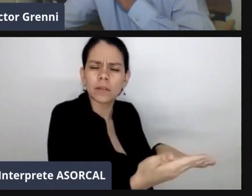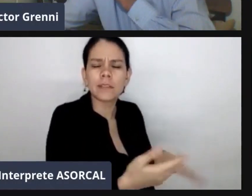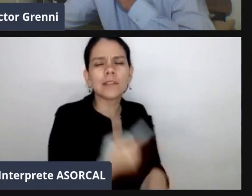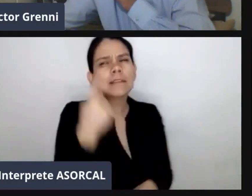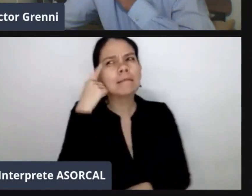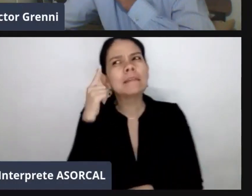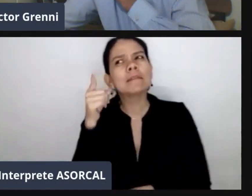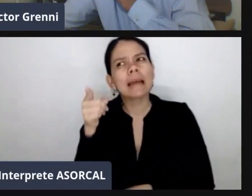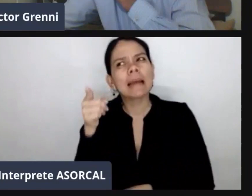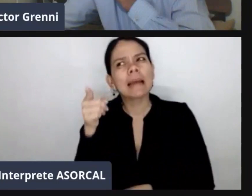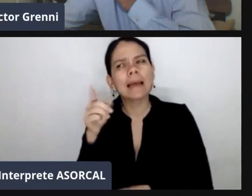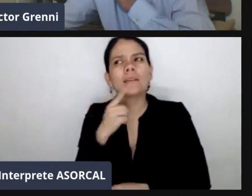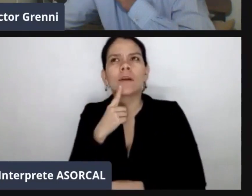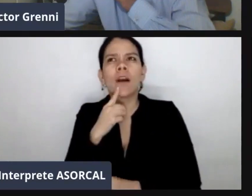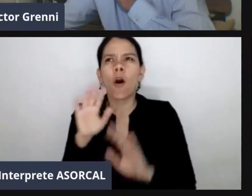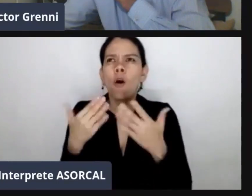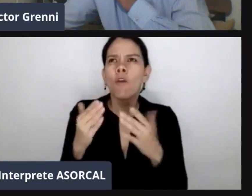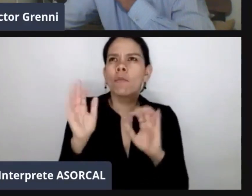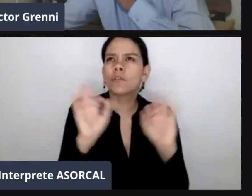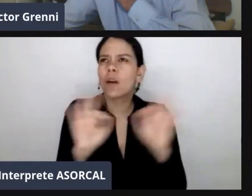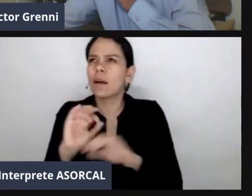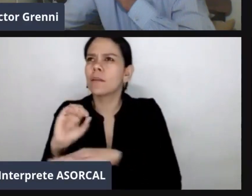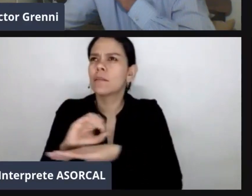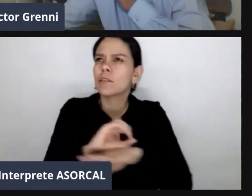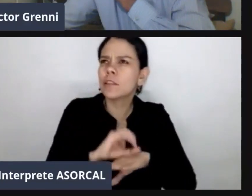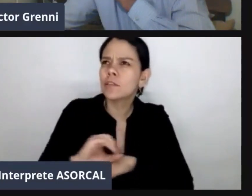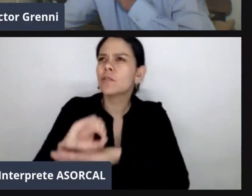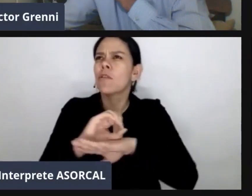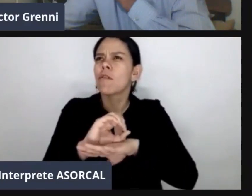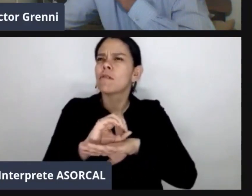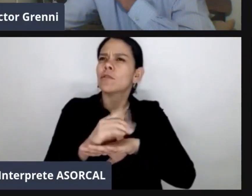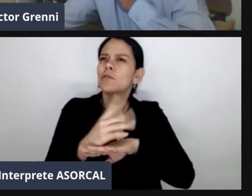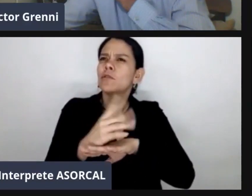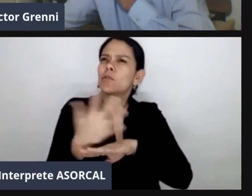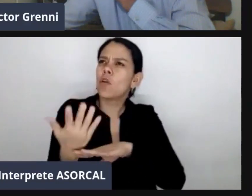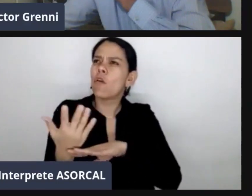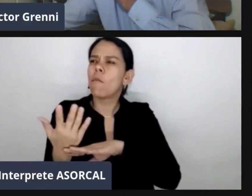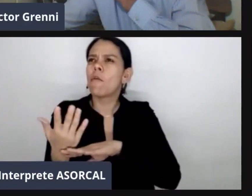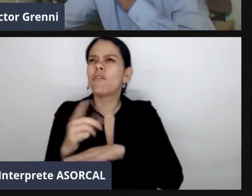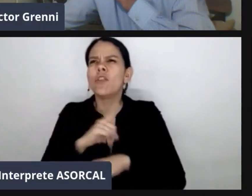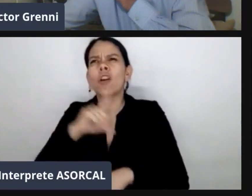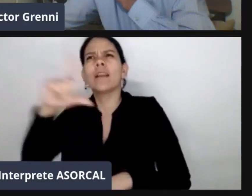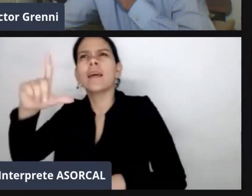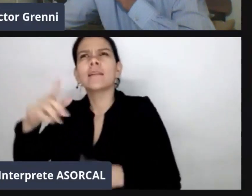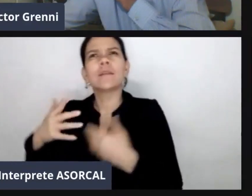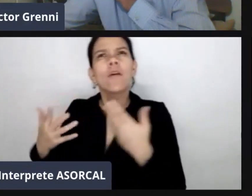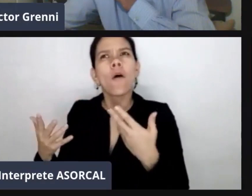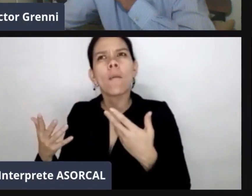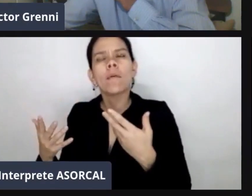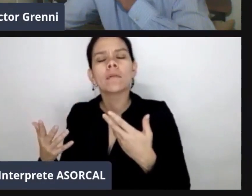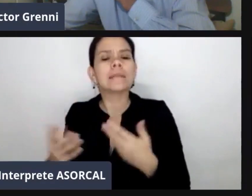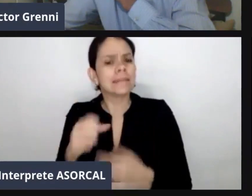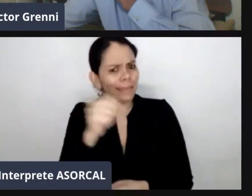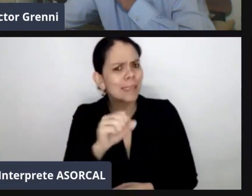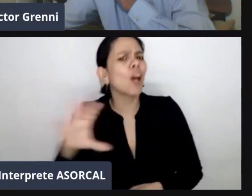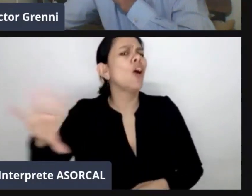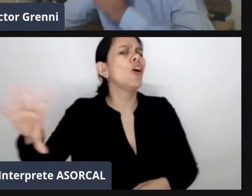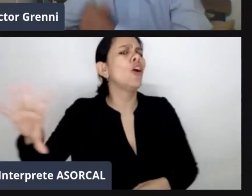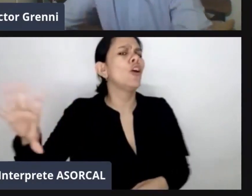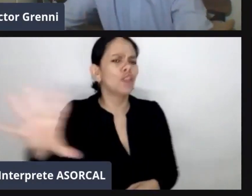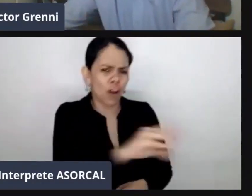hace pensar en cómo a veces esas desconexiones, ¿no? Somos todos, pues tenemos un mismo conflicto, somos